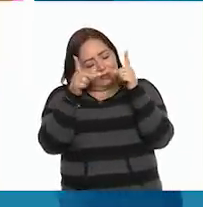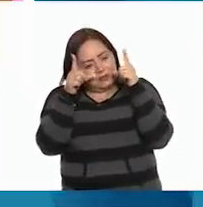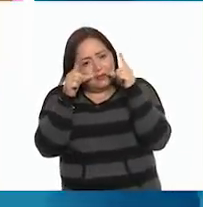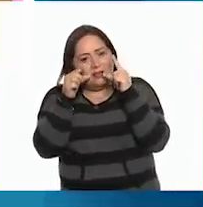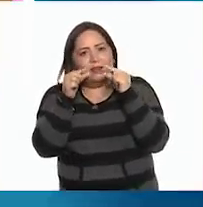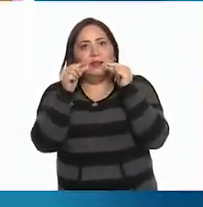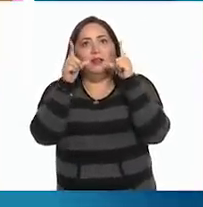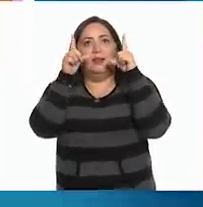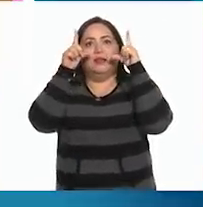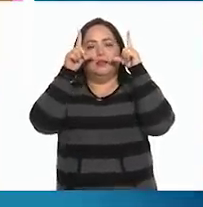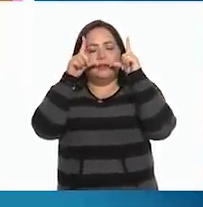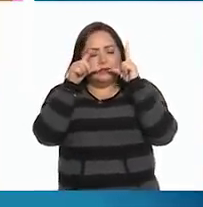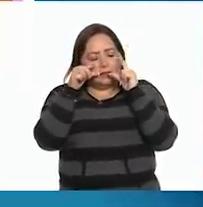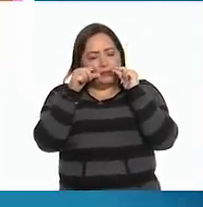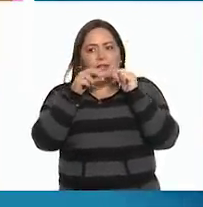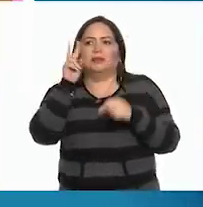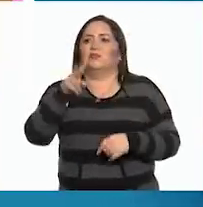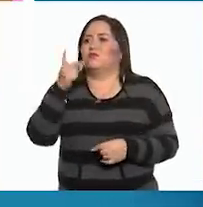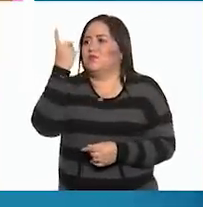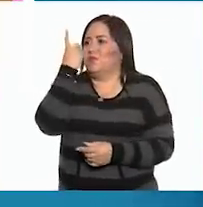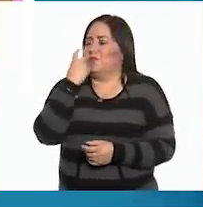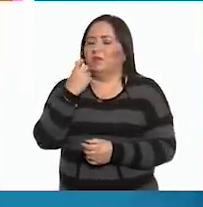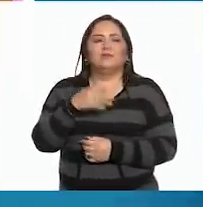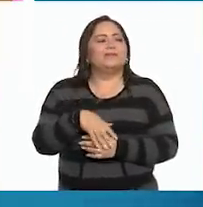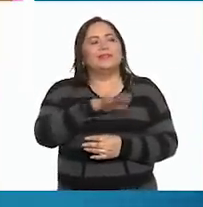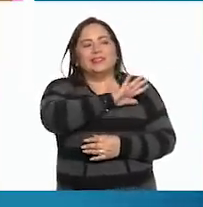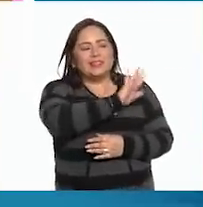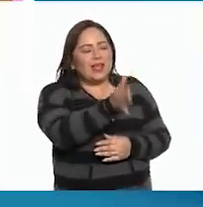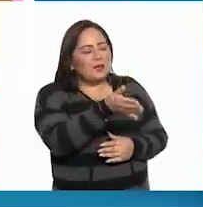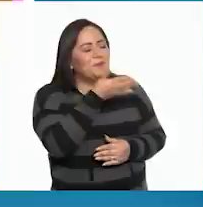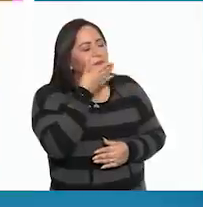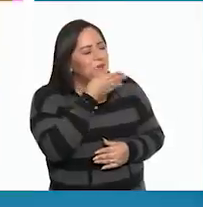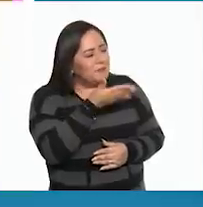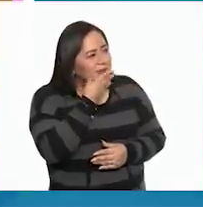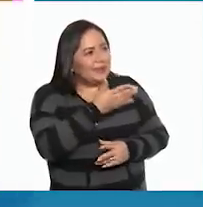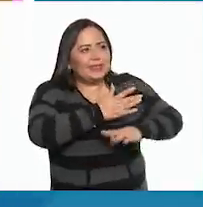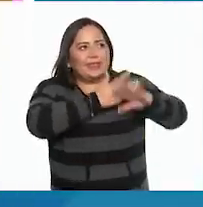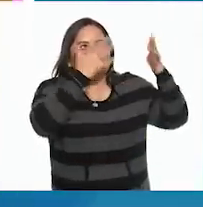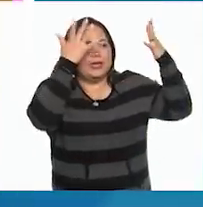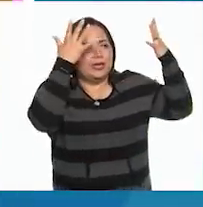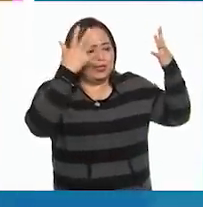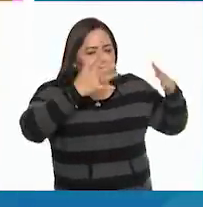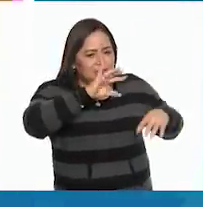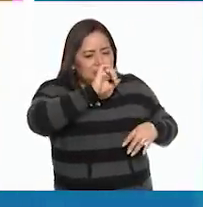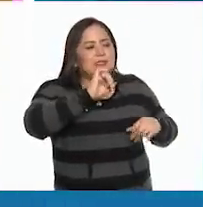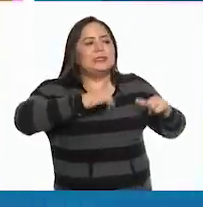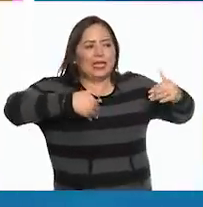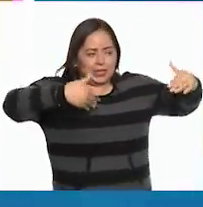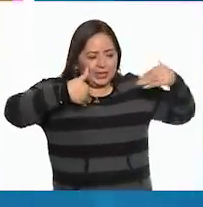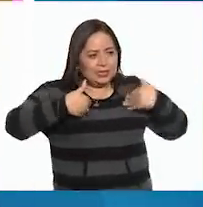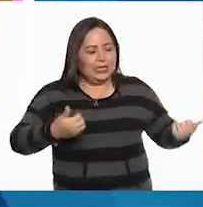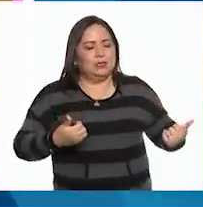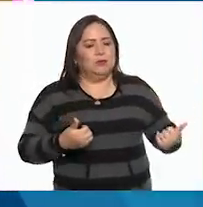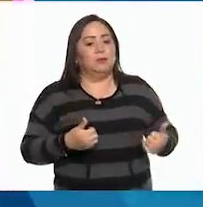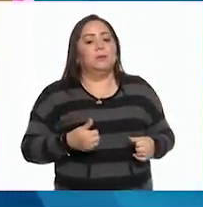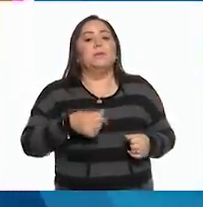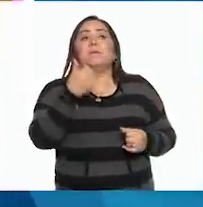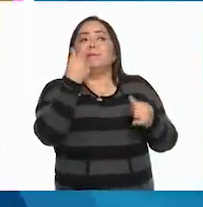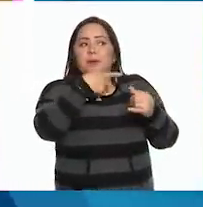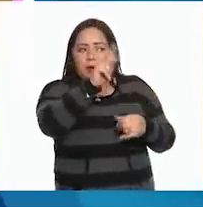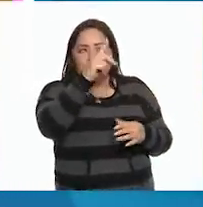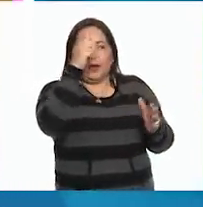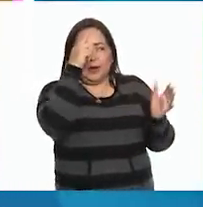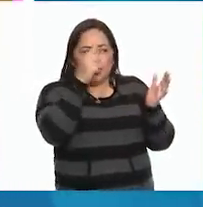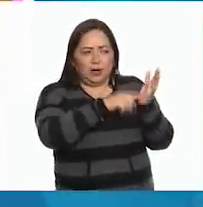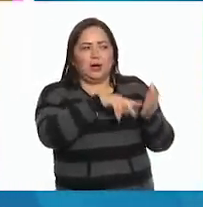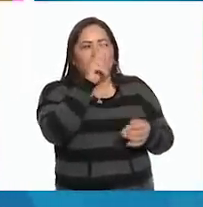los párpados, me quedé dormido. Está bien, Don Leopoldo, lo perdono y lo entiendo. También creo